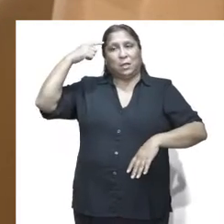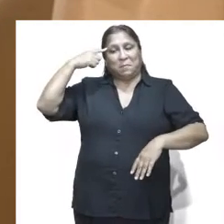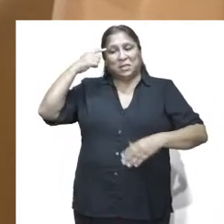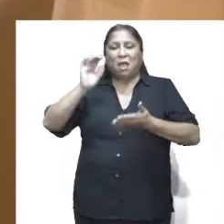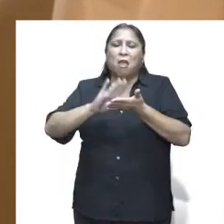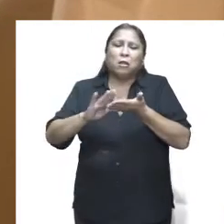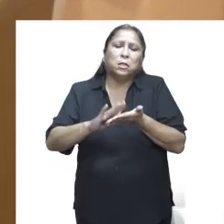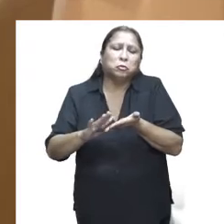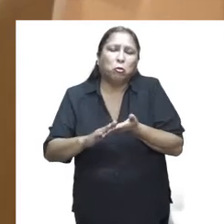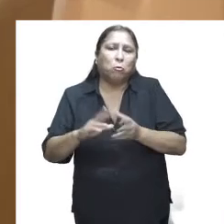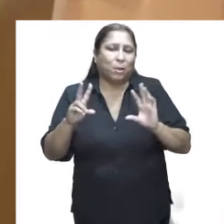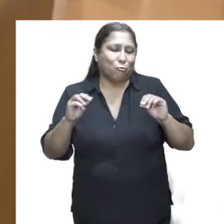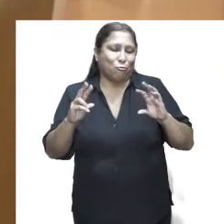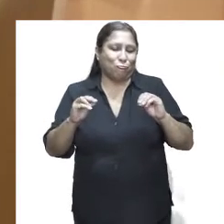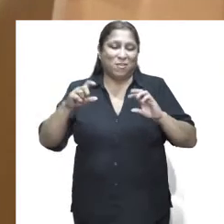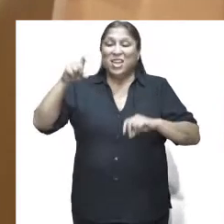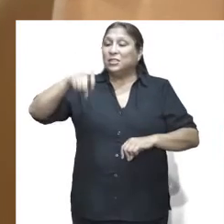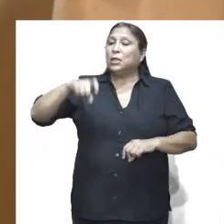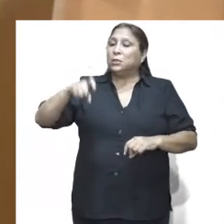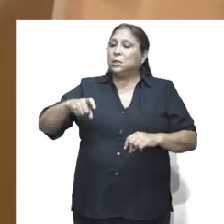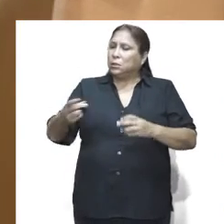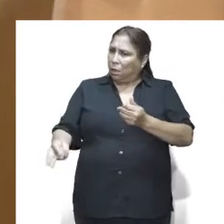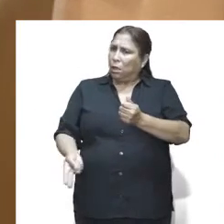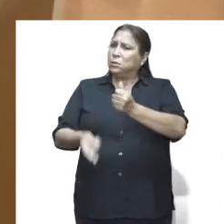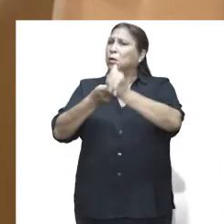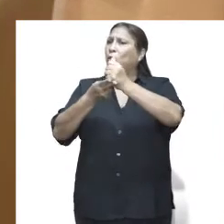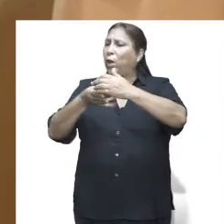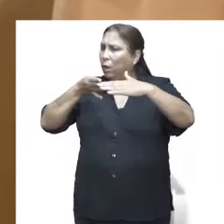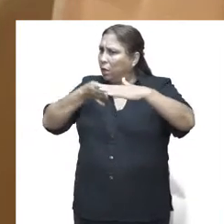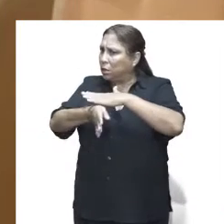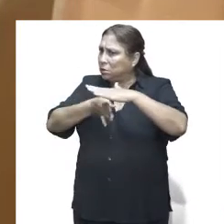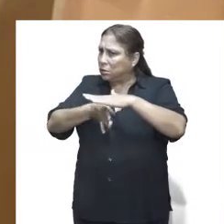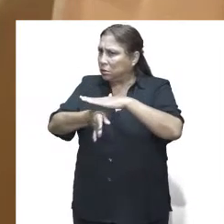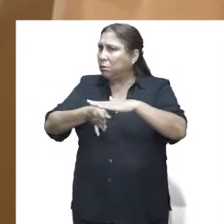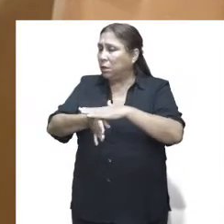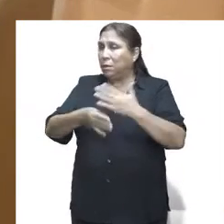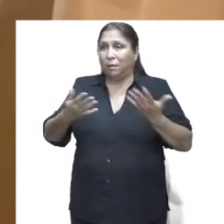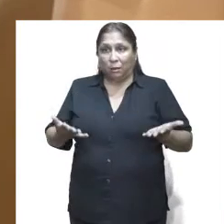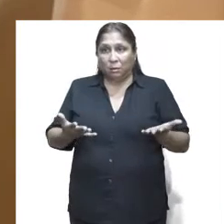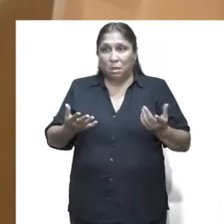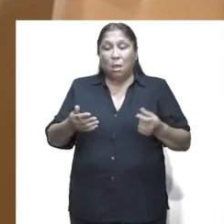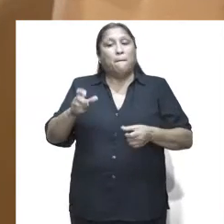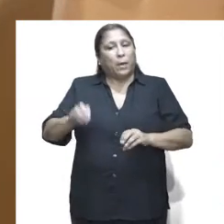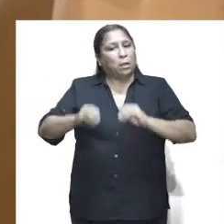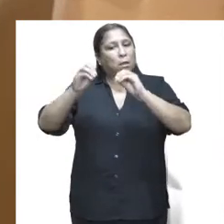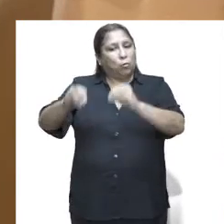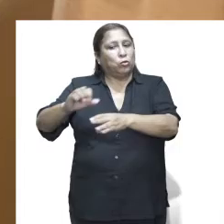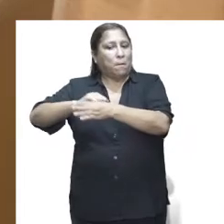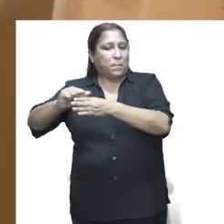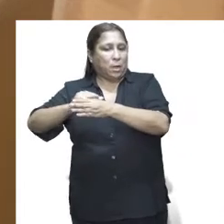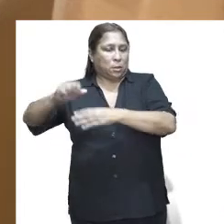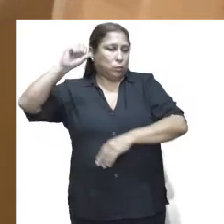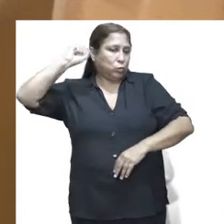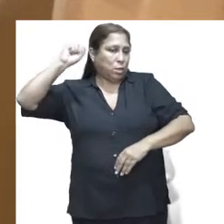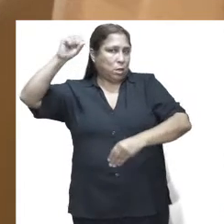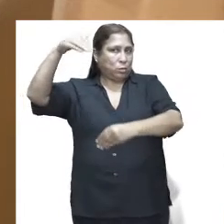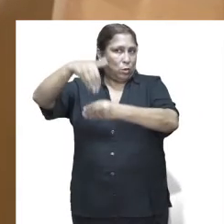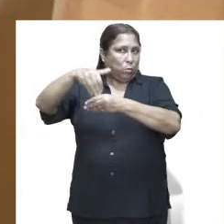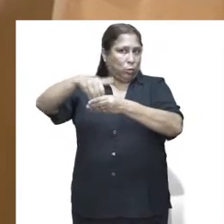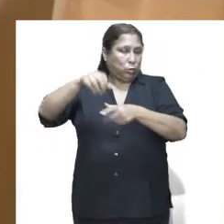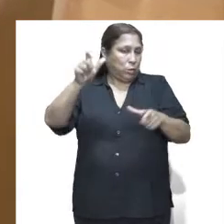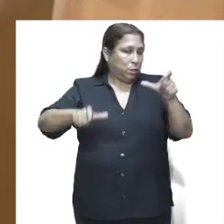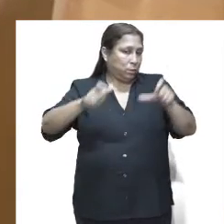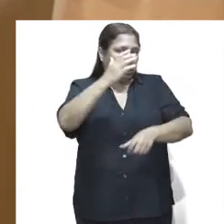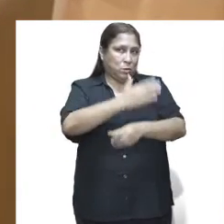lo que debe de hacerse es asegurar la accesibilidad, ¿no? Para el ejercicio del derecho al voto de las personas con discapacidad. O